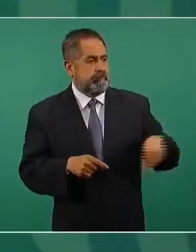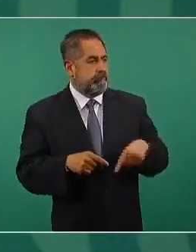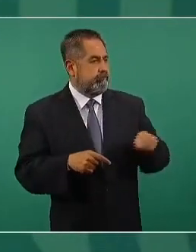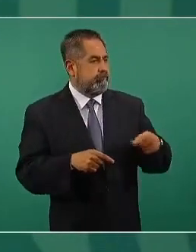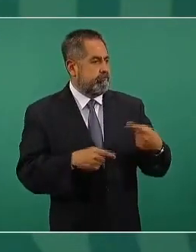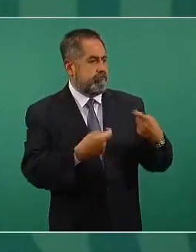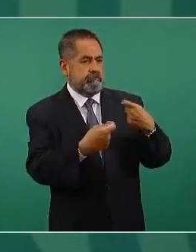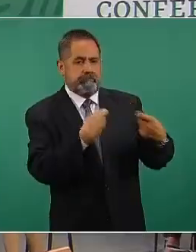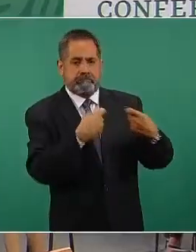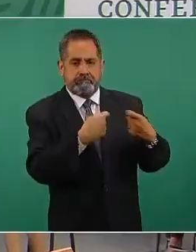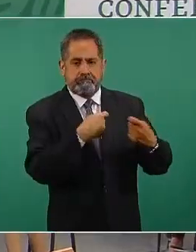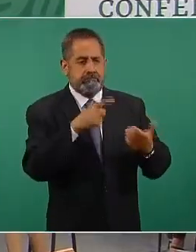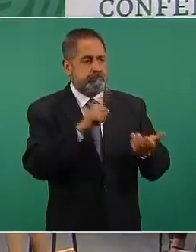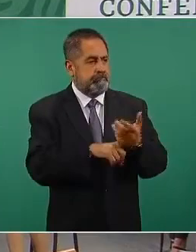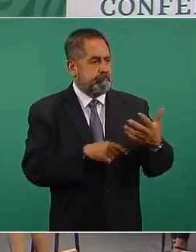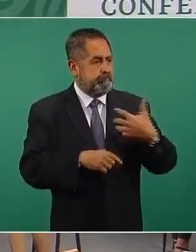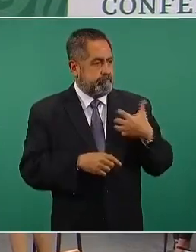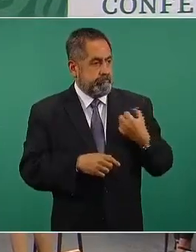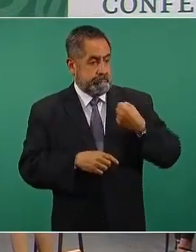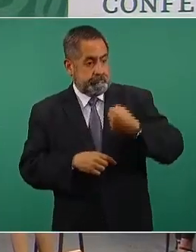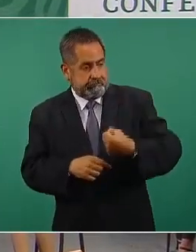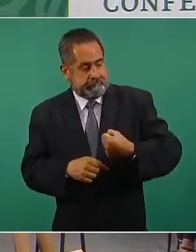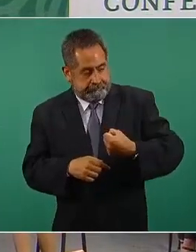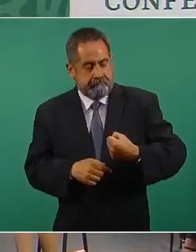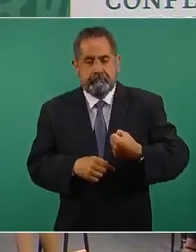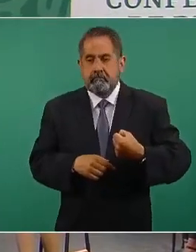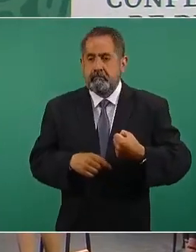a quienes lo impusieron.